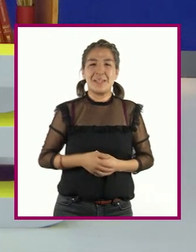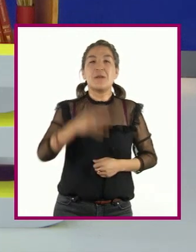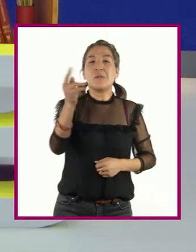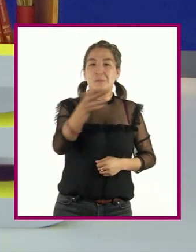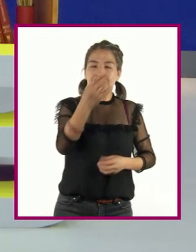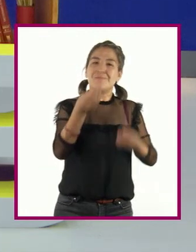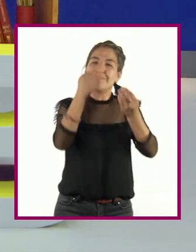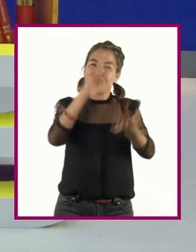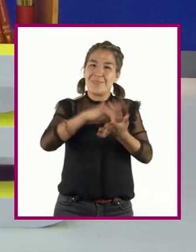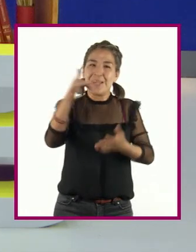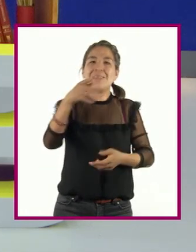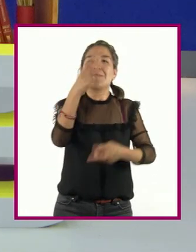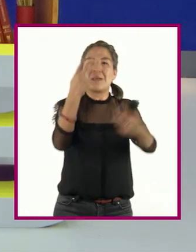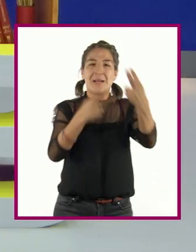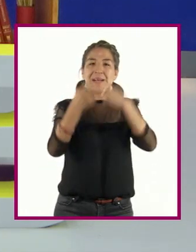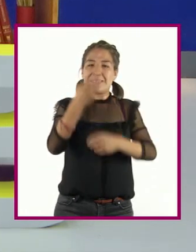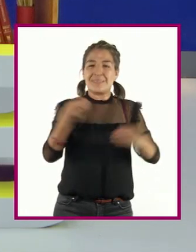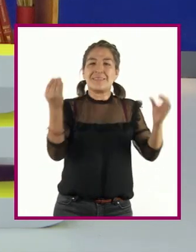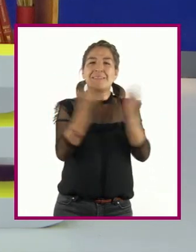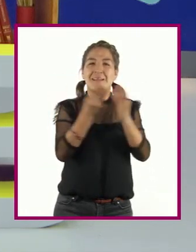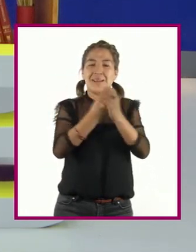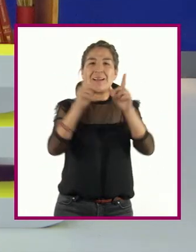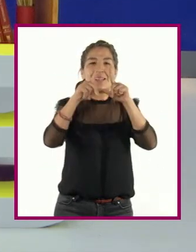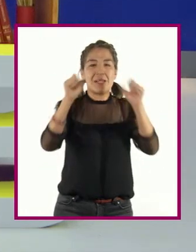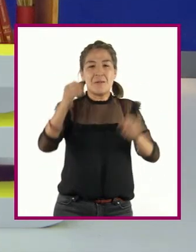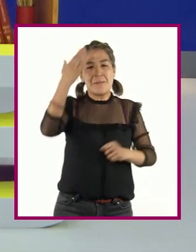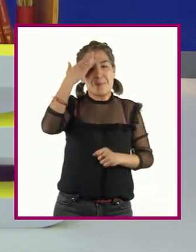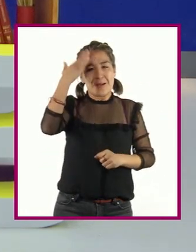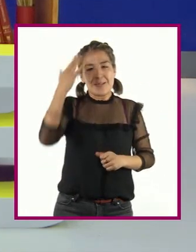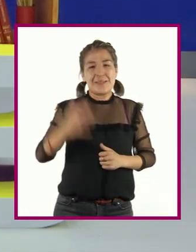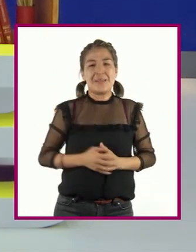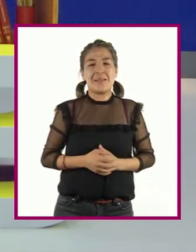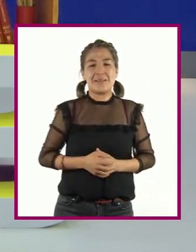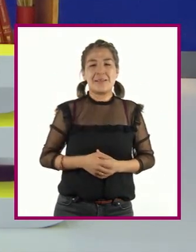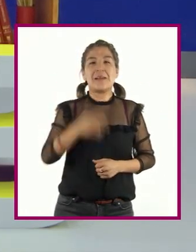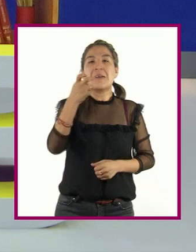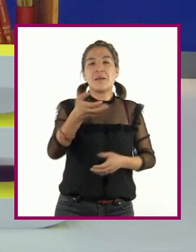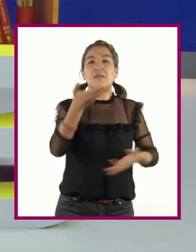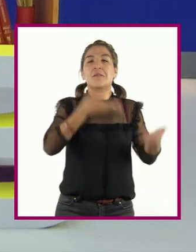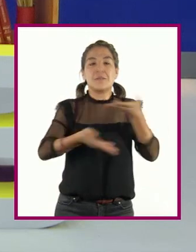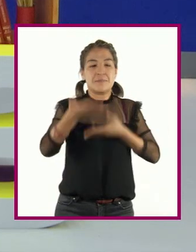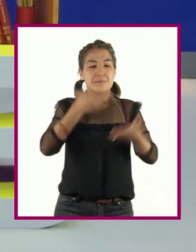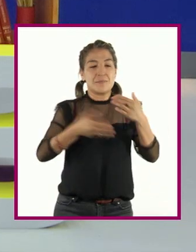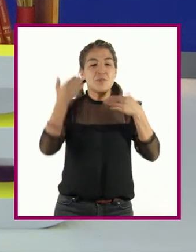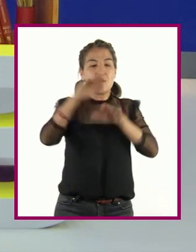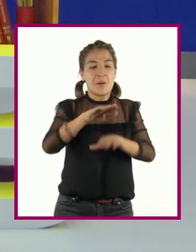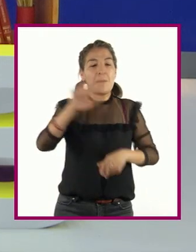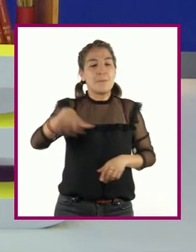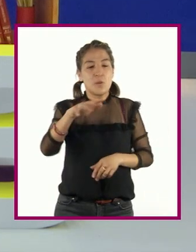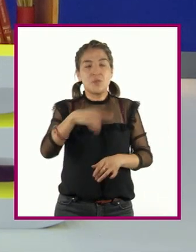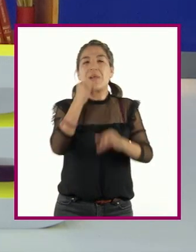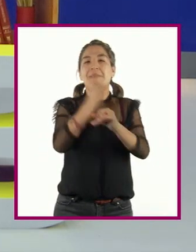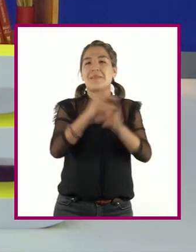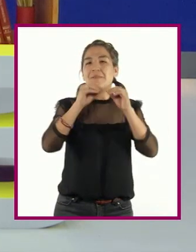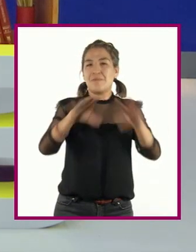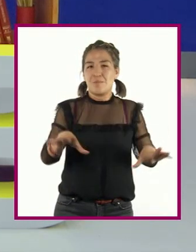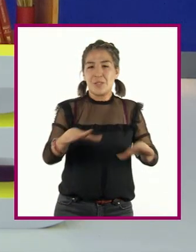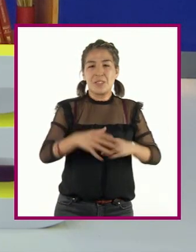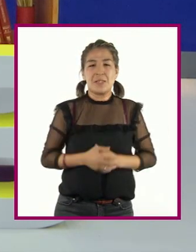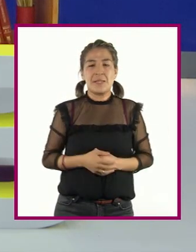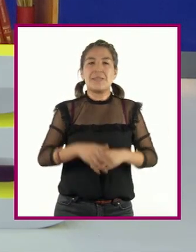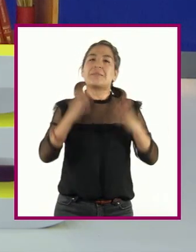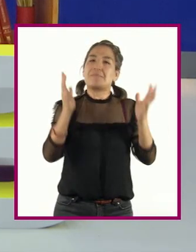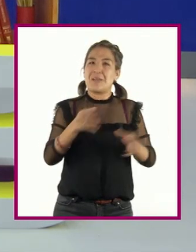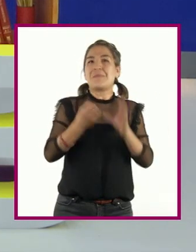les agradecemos que hayan visto esa sesión de lengua materna 2, en la que hemos compartido sobre En búsqueda de la información.